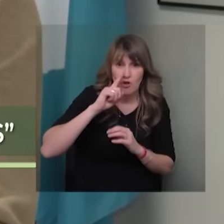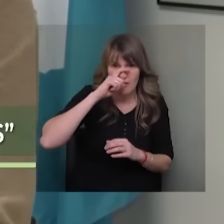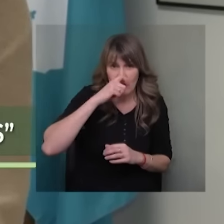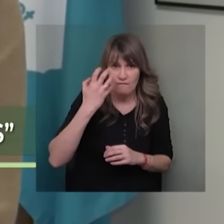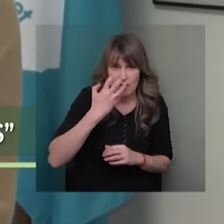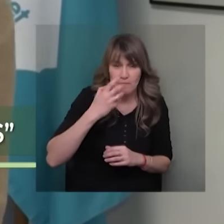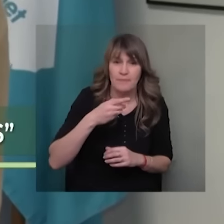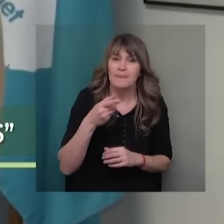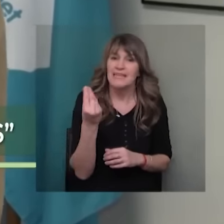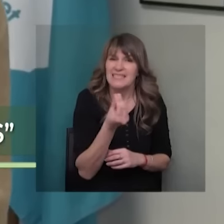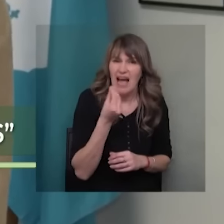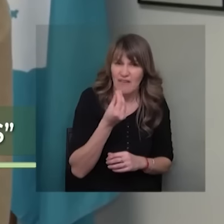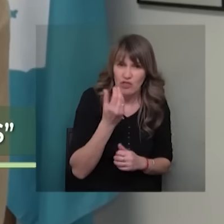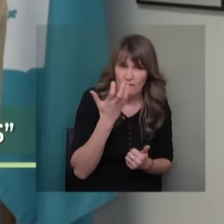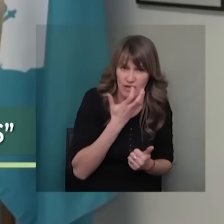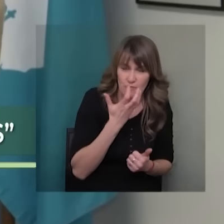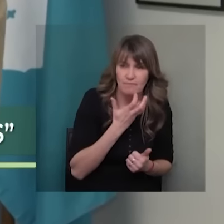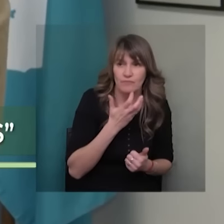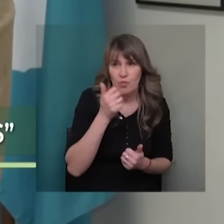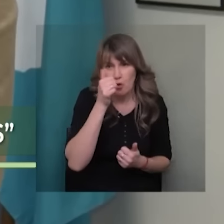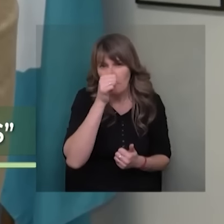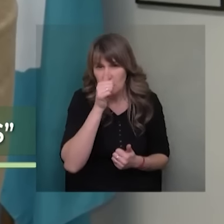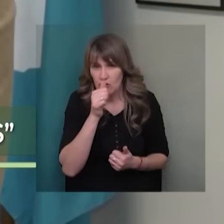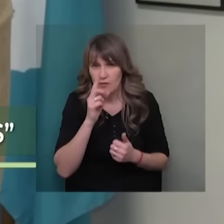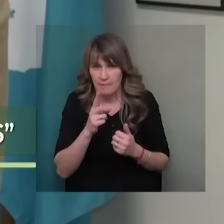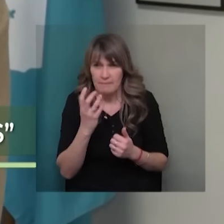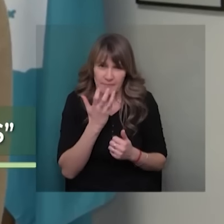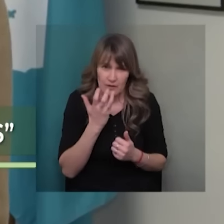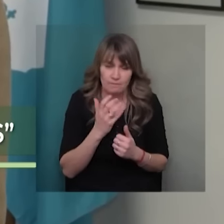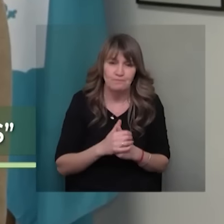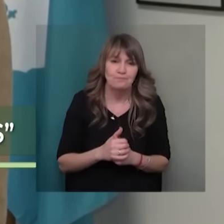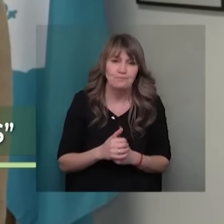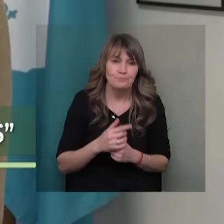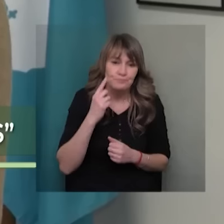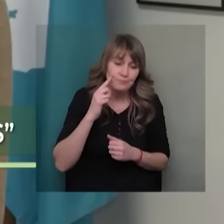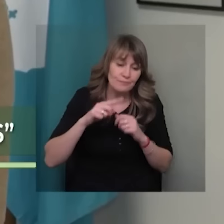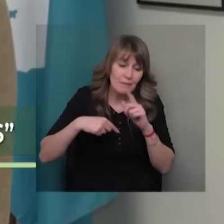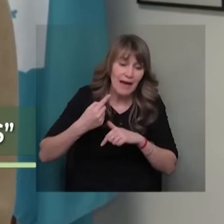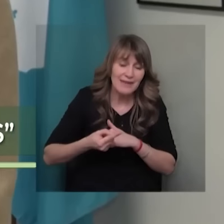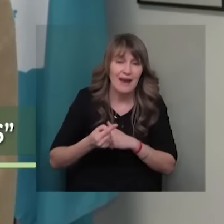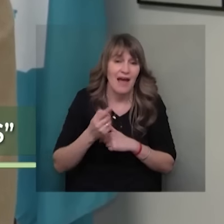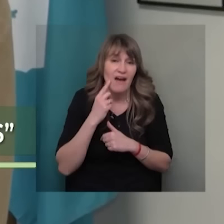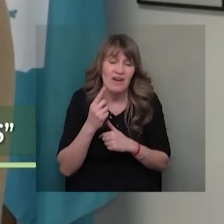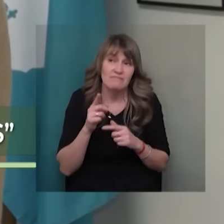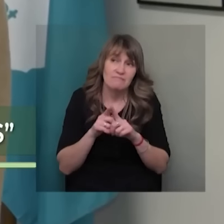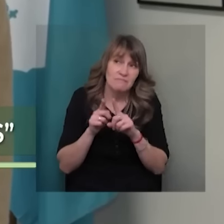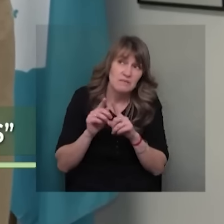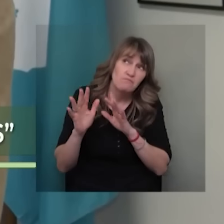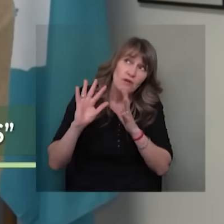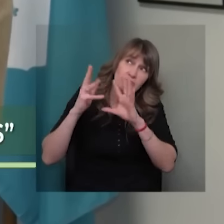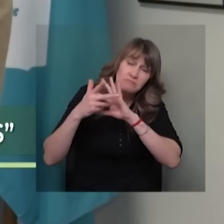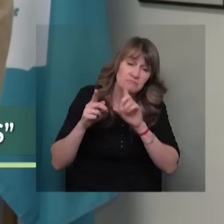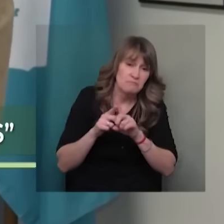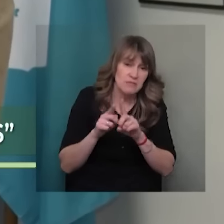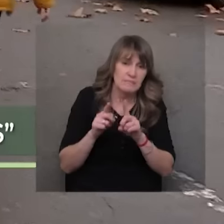extender hasta el sábado y posiblemente hasta la madrugada del domingo eh vamos a mañana vamos a tener temperaturas similares la de hoy pero con cielo